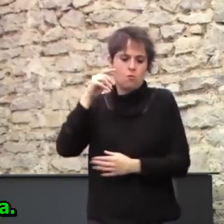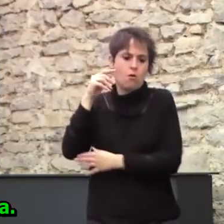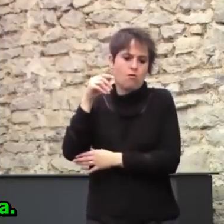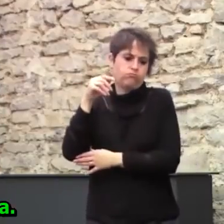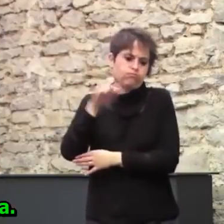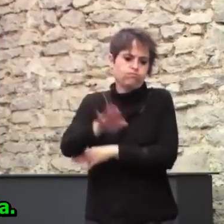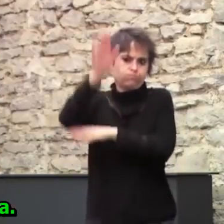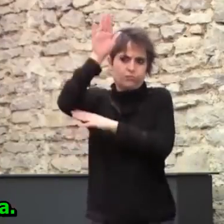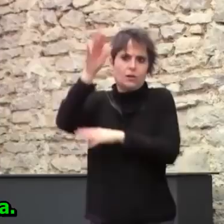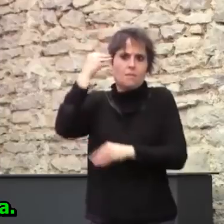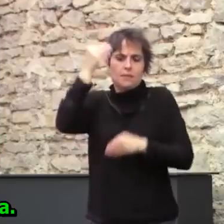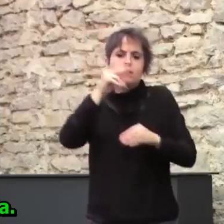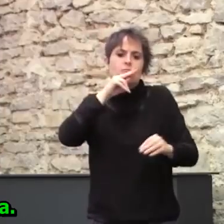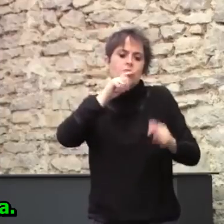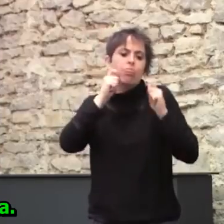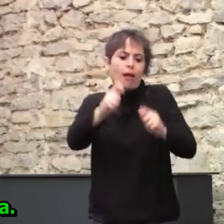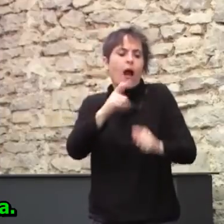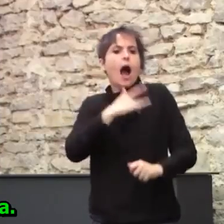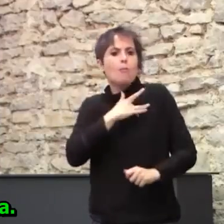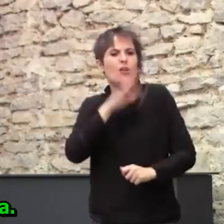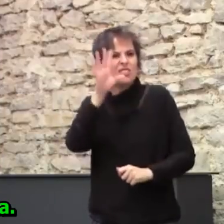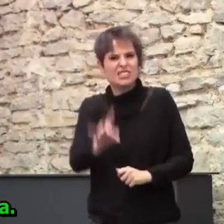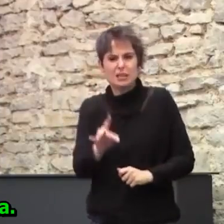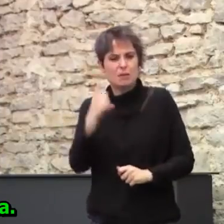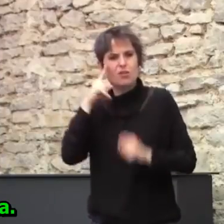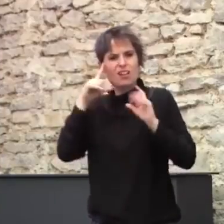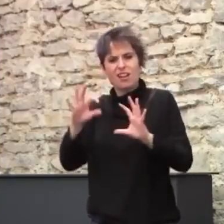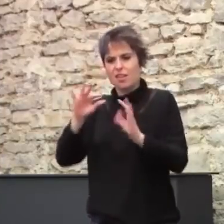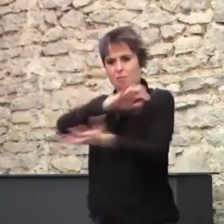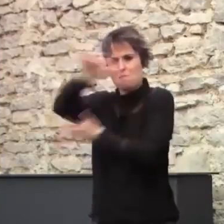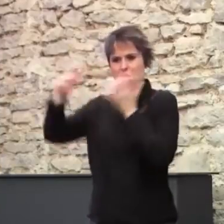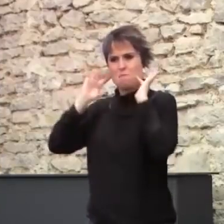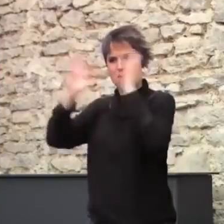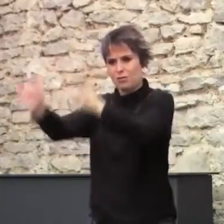una especie de, lo llaman amor, pero es una cosa como muy violenta, ¿no?